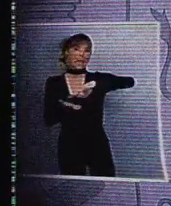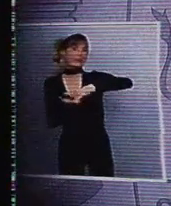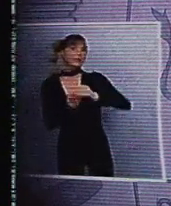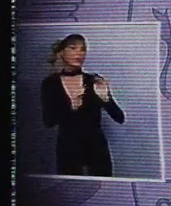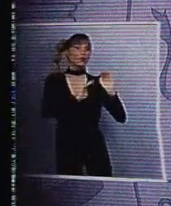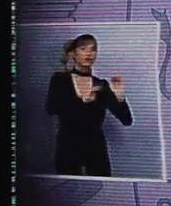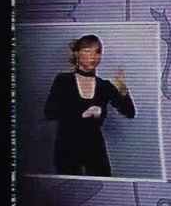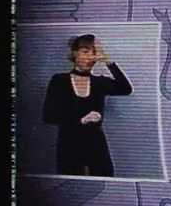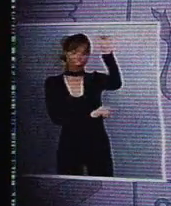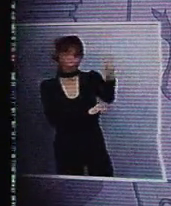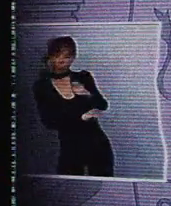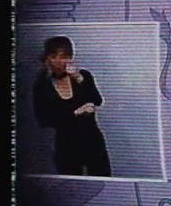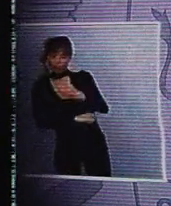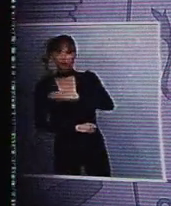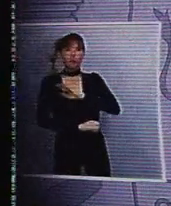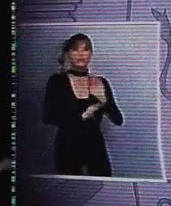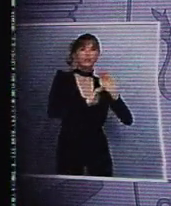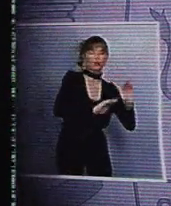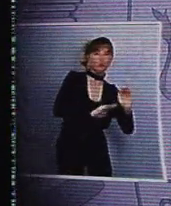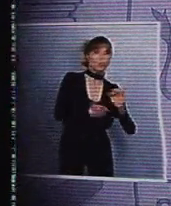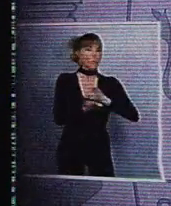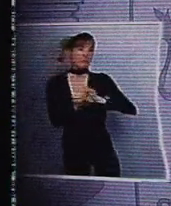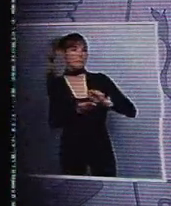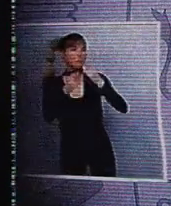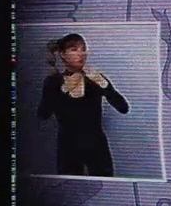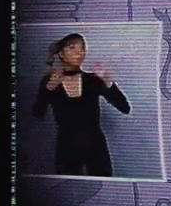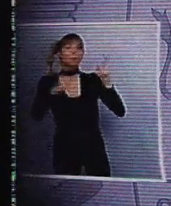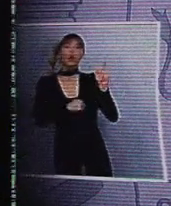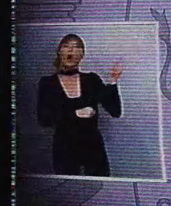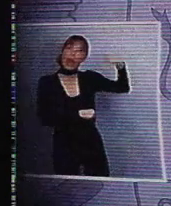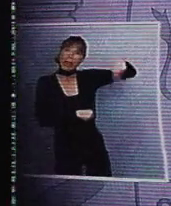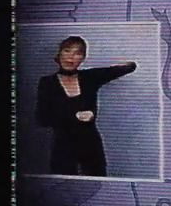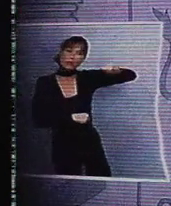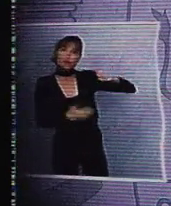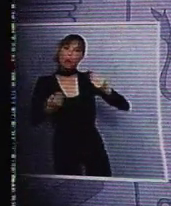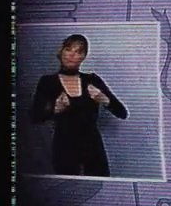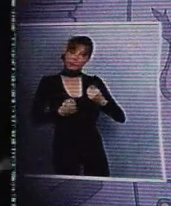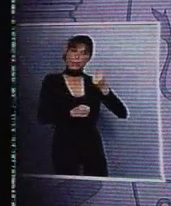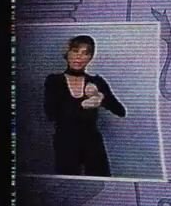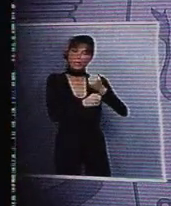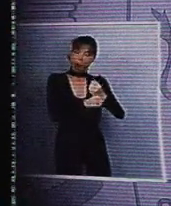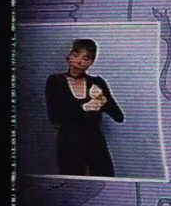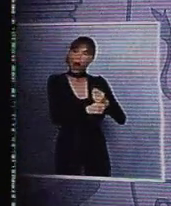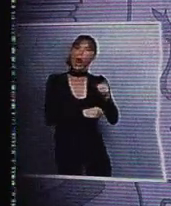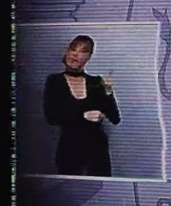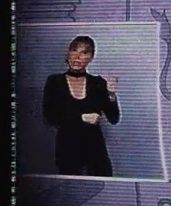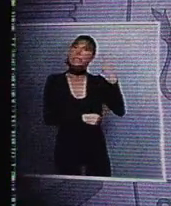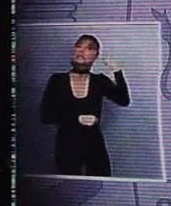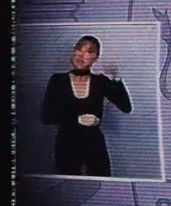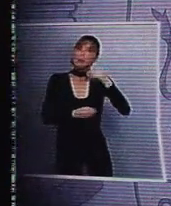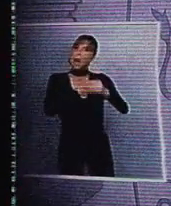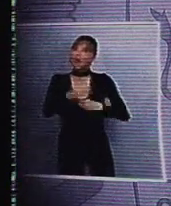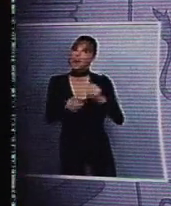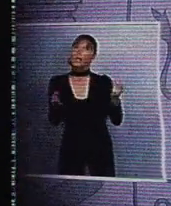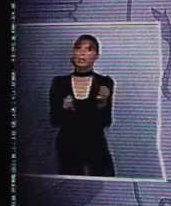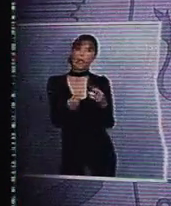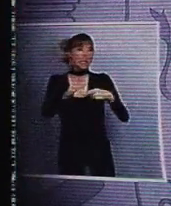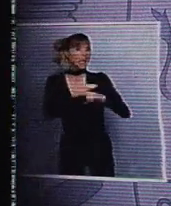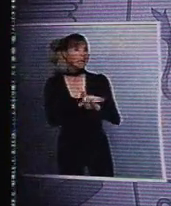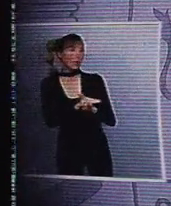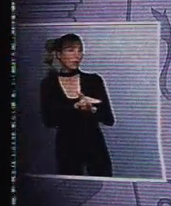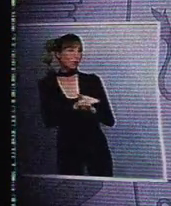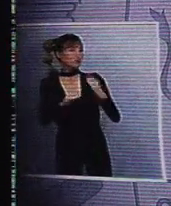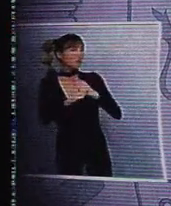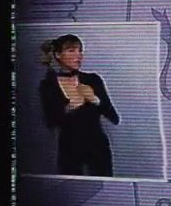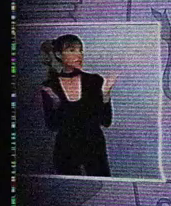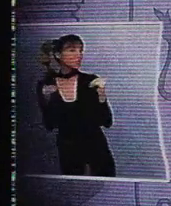sino a todos los que lo rodean las vidas perdidas no son cifras para engordar discursos en Cumbres internacionales